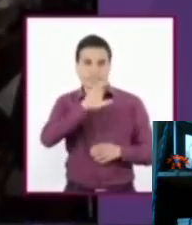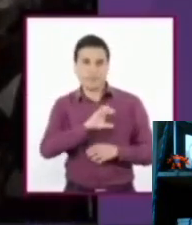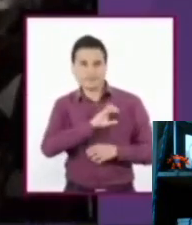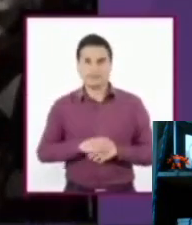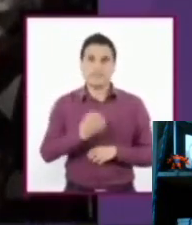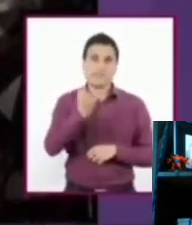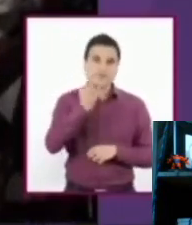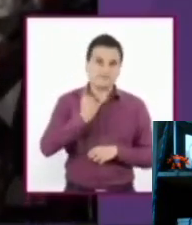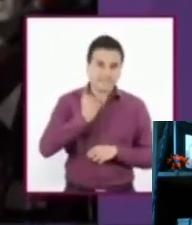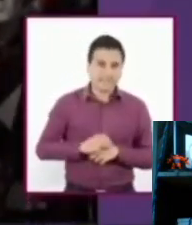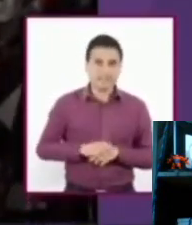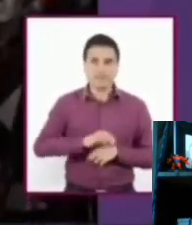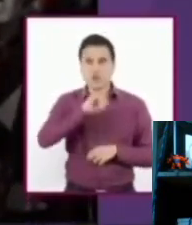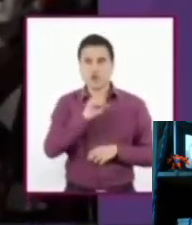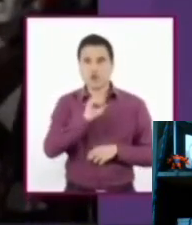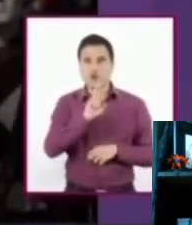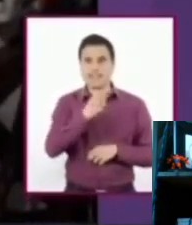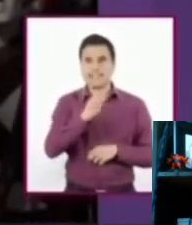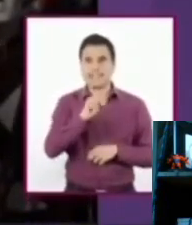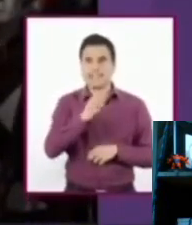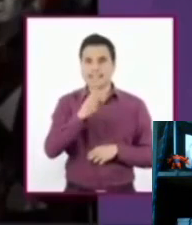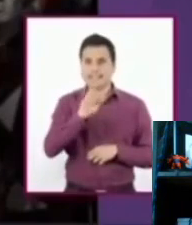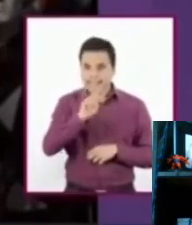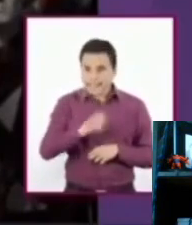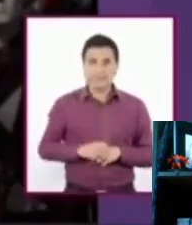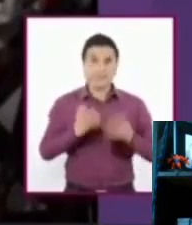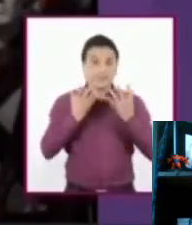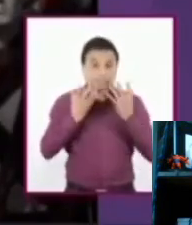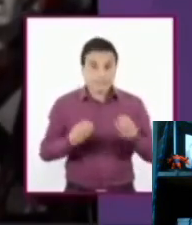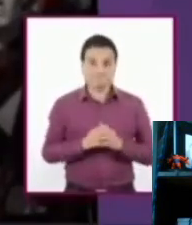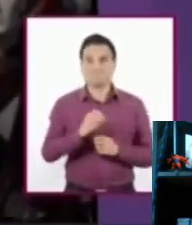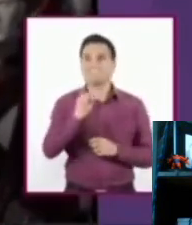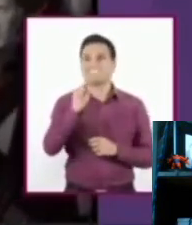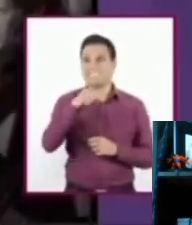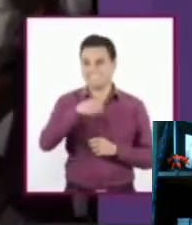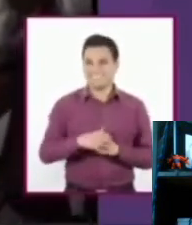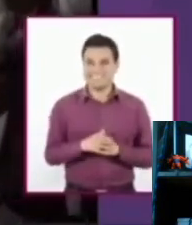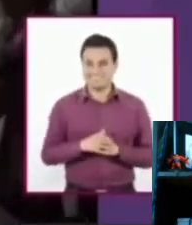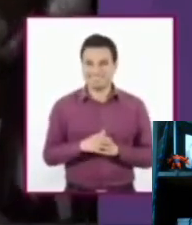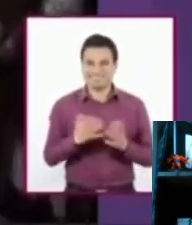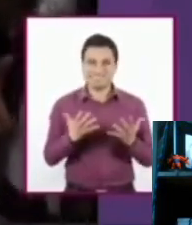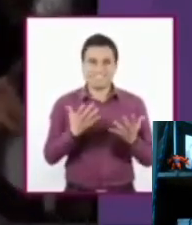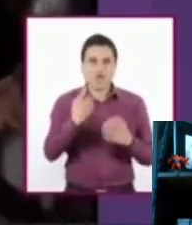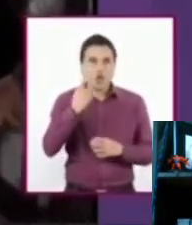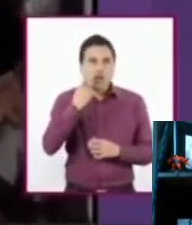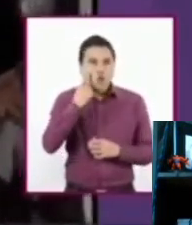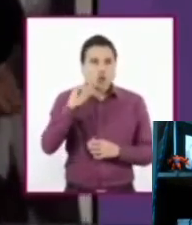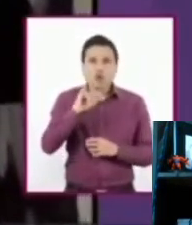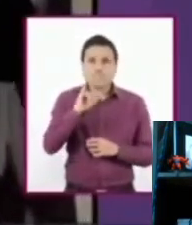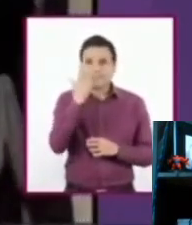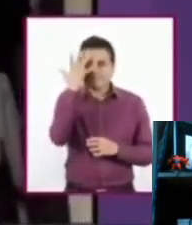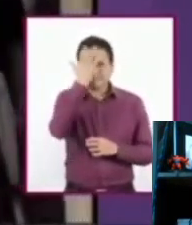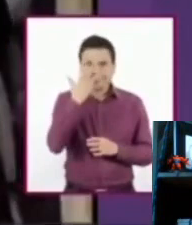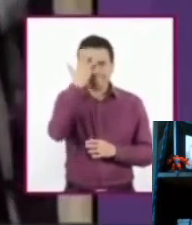infante marcelo maximiliano yes we are they live